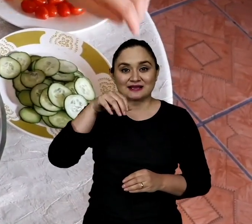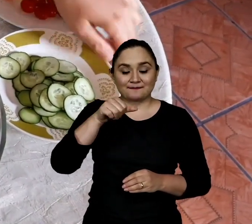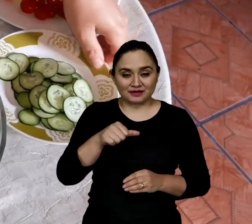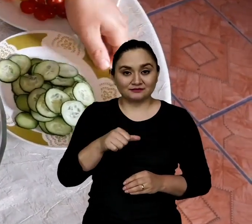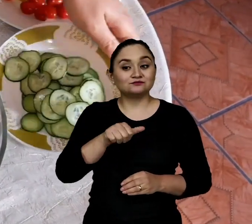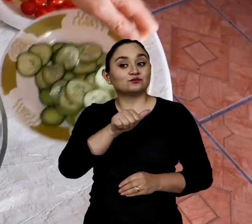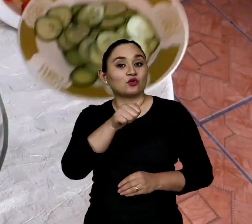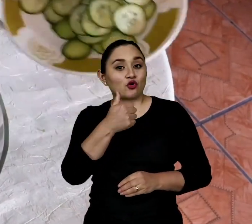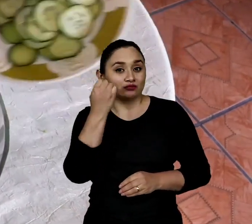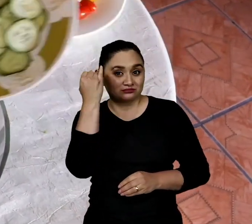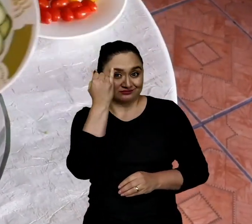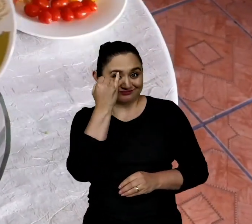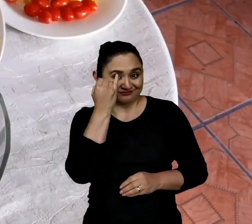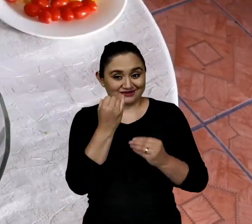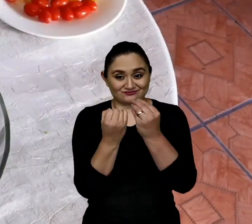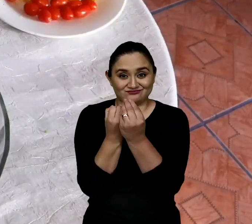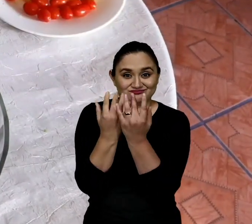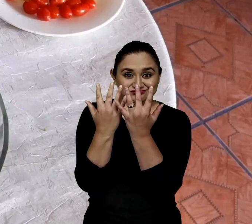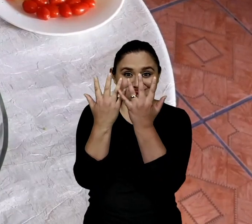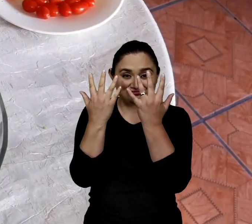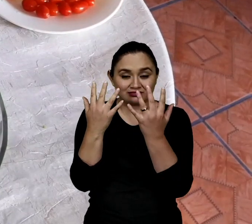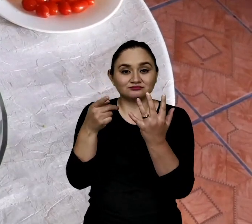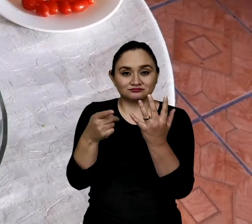Vamos a poner los pepinillos.